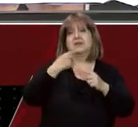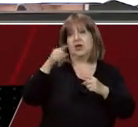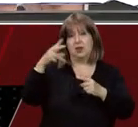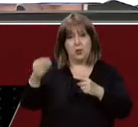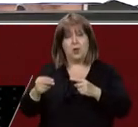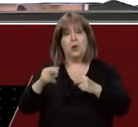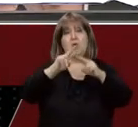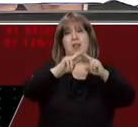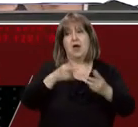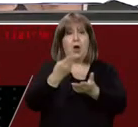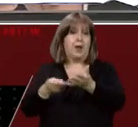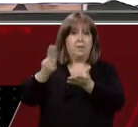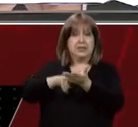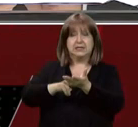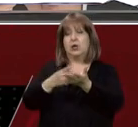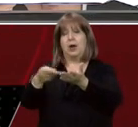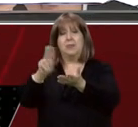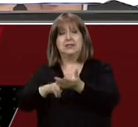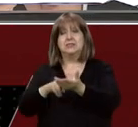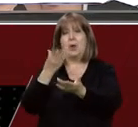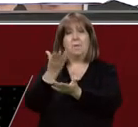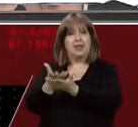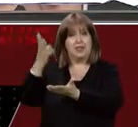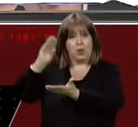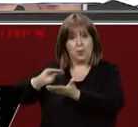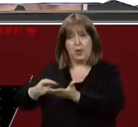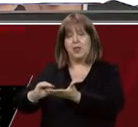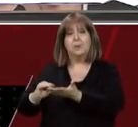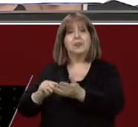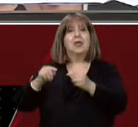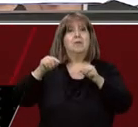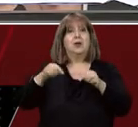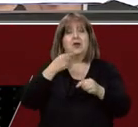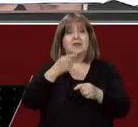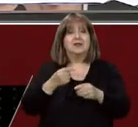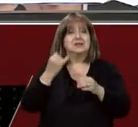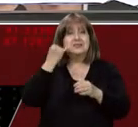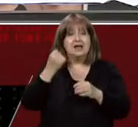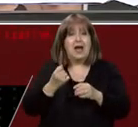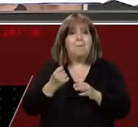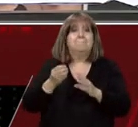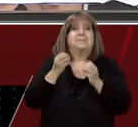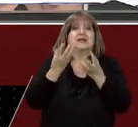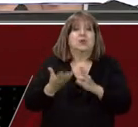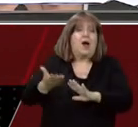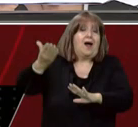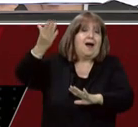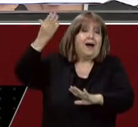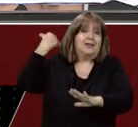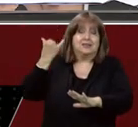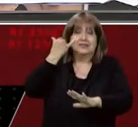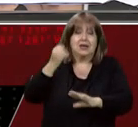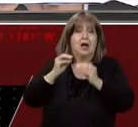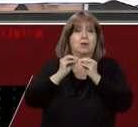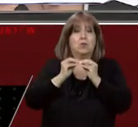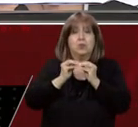de repetición de pedido de la defensa, pero recién le dijeron, esto ya sucedió, esto ya se juzgó. Lo